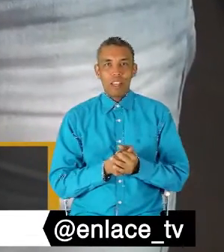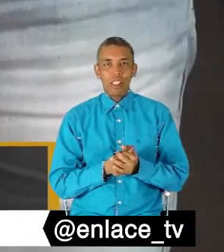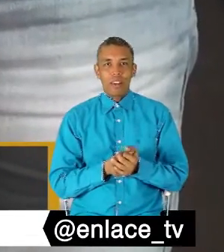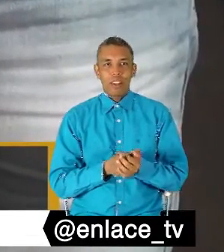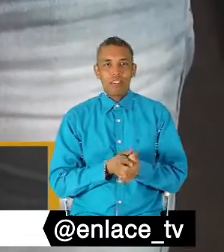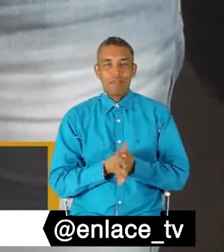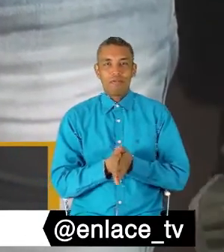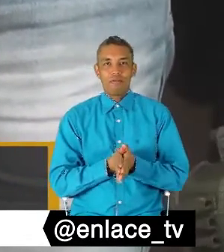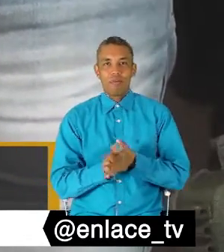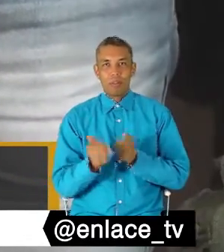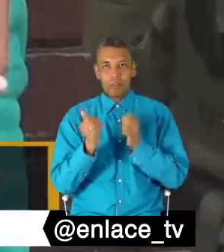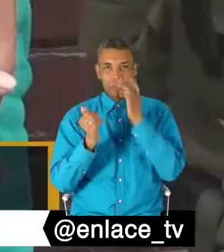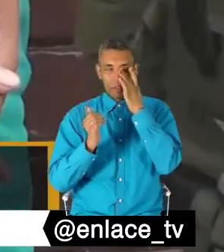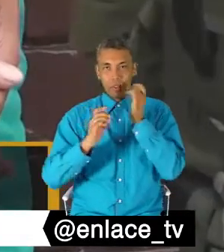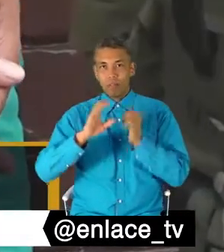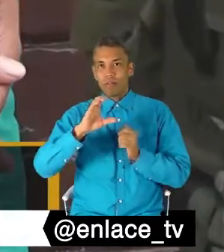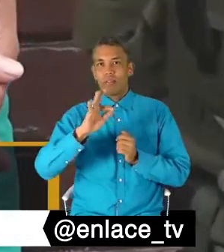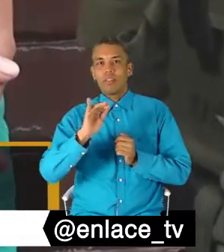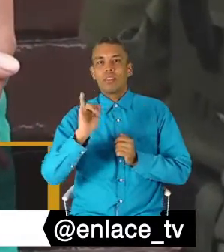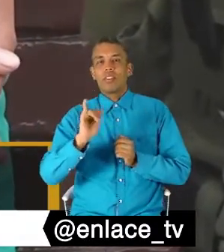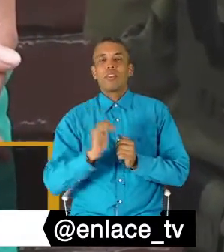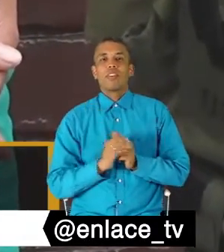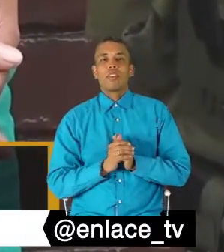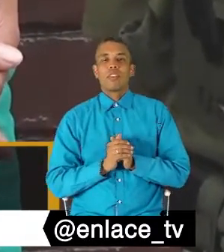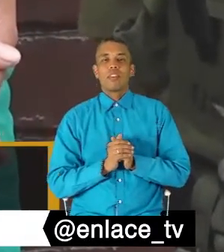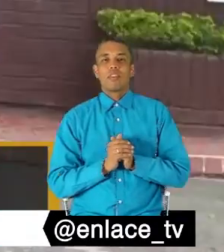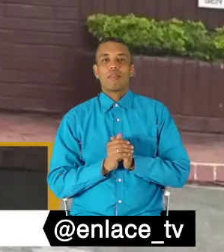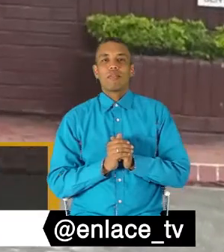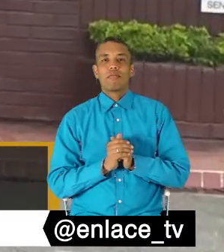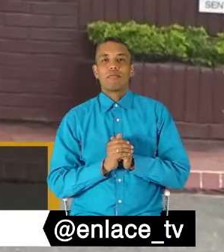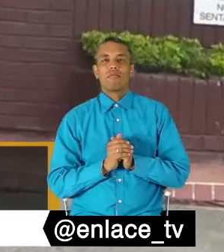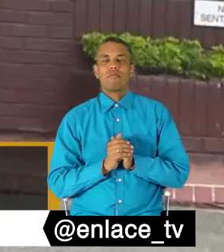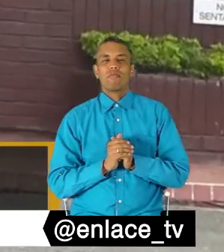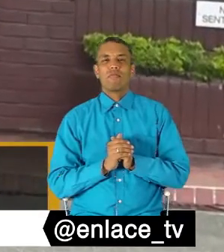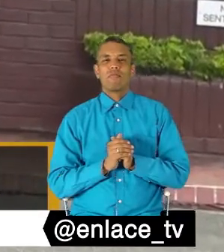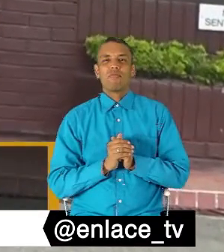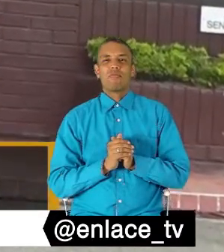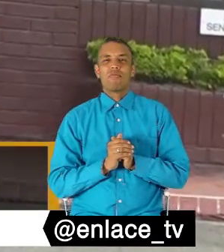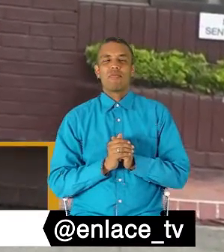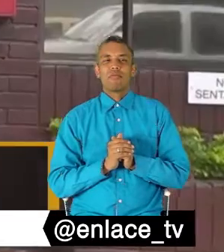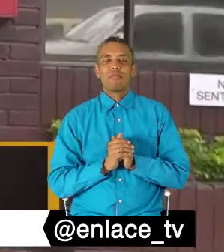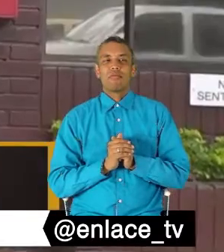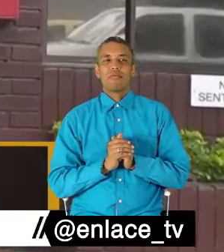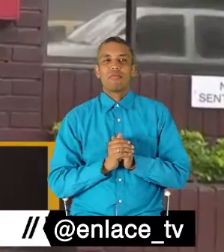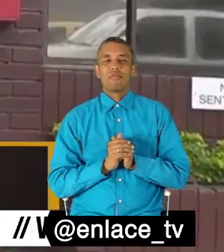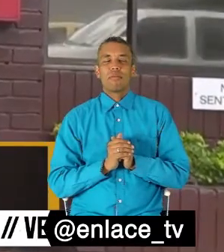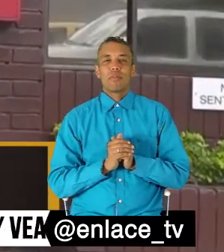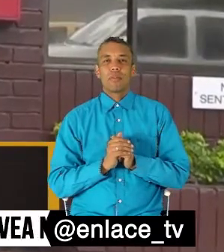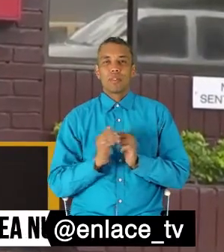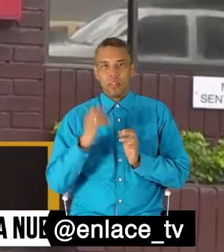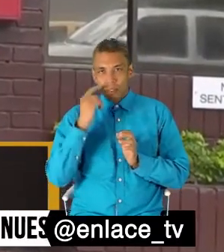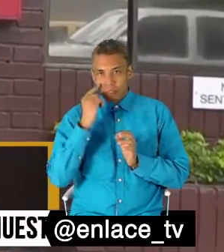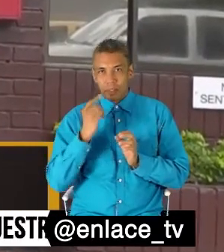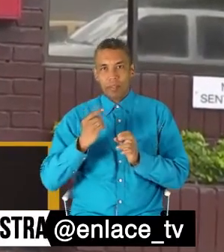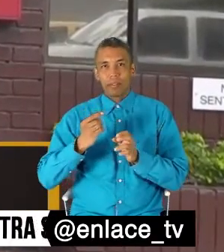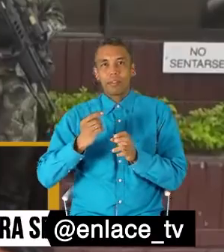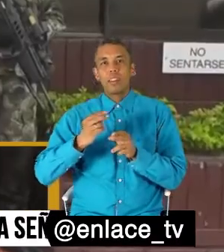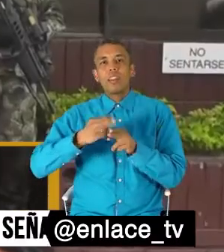los funcionarios del CTI. Los capturados al parecer presionaban a sus víctimas, haciéndose pasar presuntamente por alias Marcos